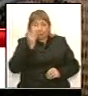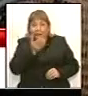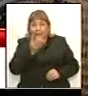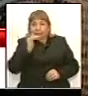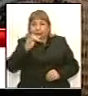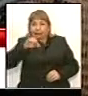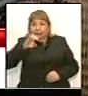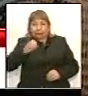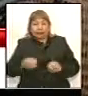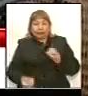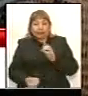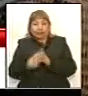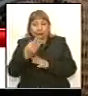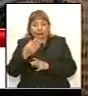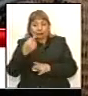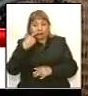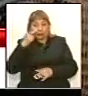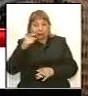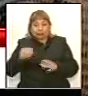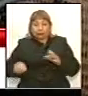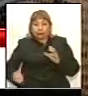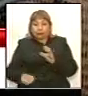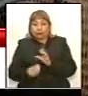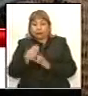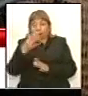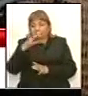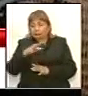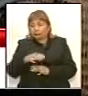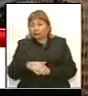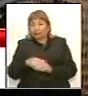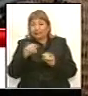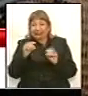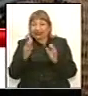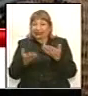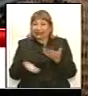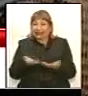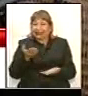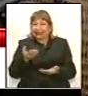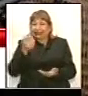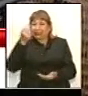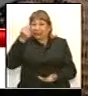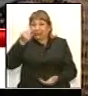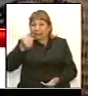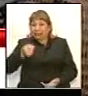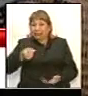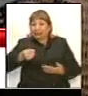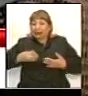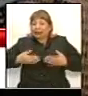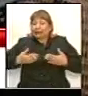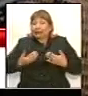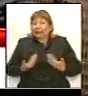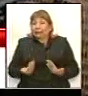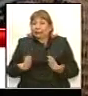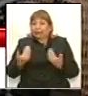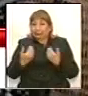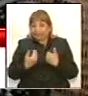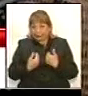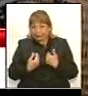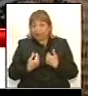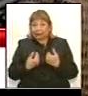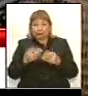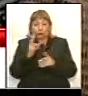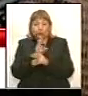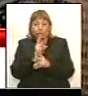instalado en Arequipa un observatorio vulcanológico, que en el caso del sur permitirá tener una